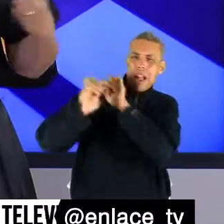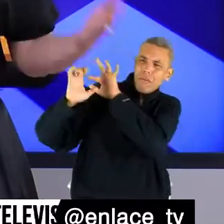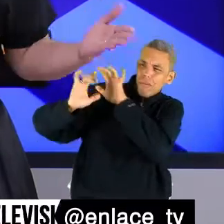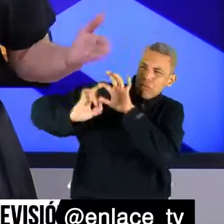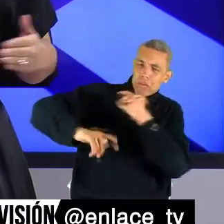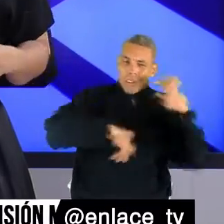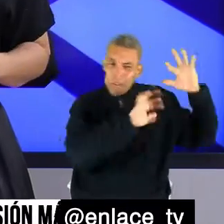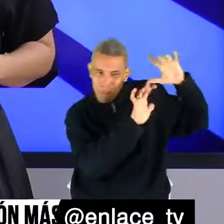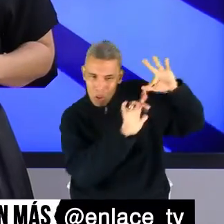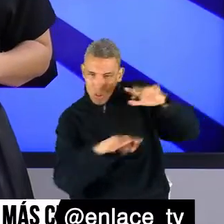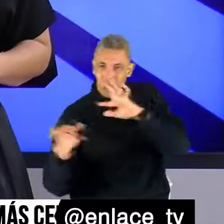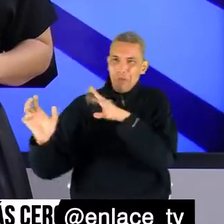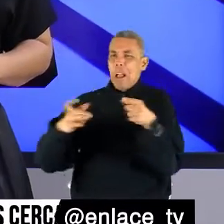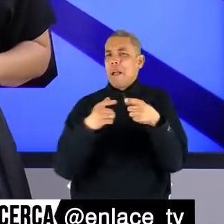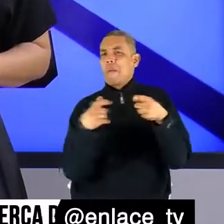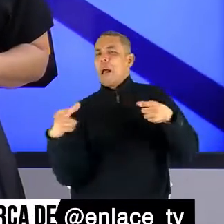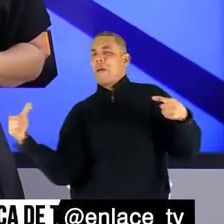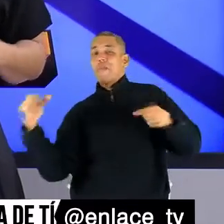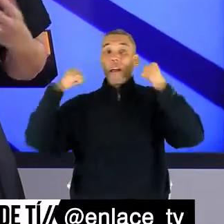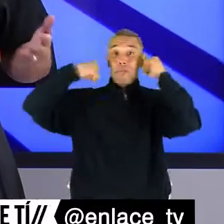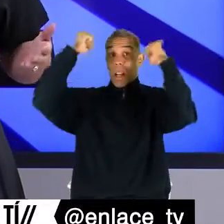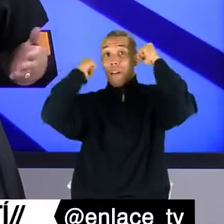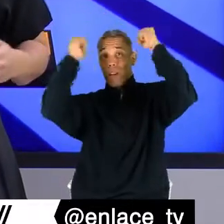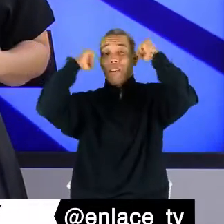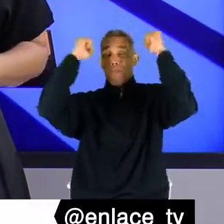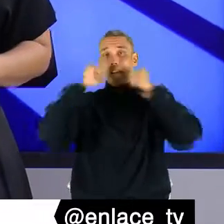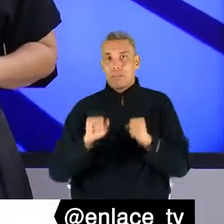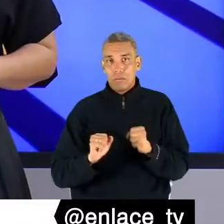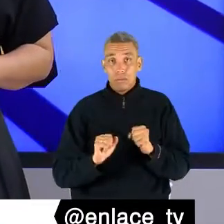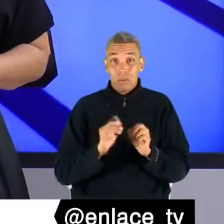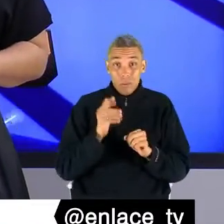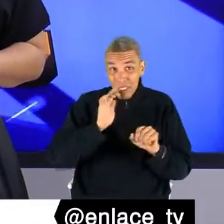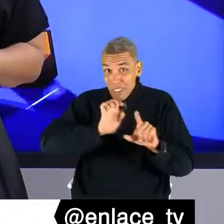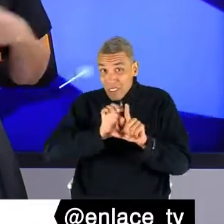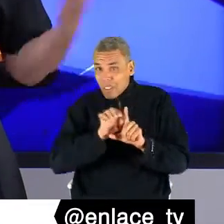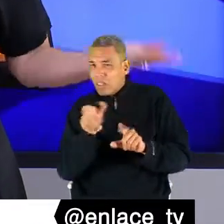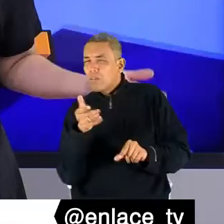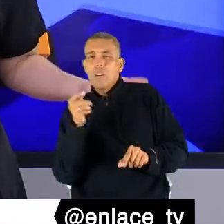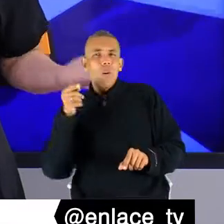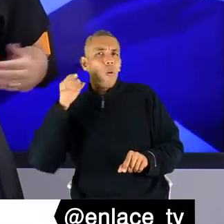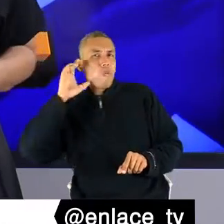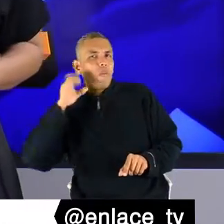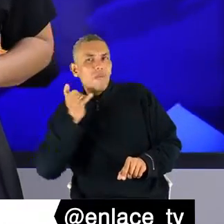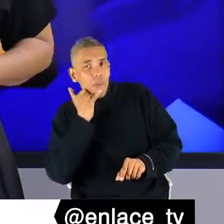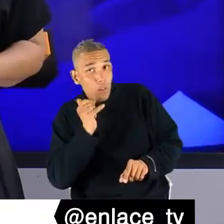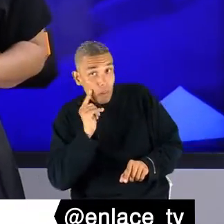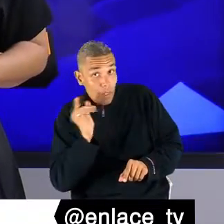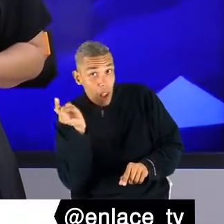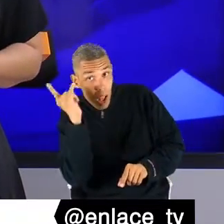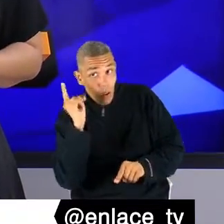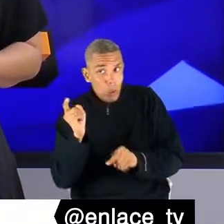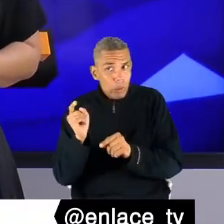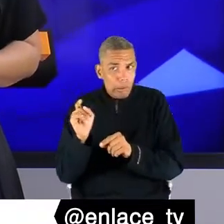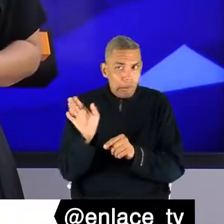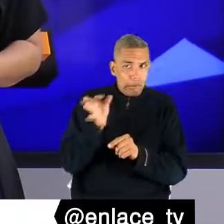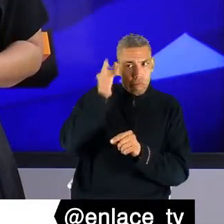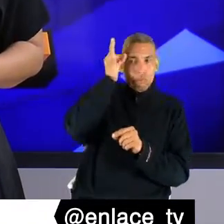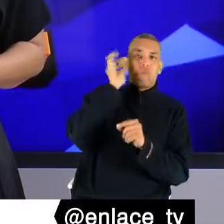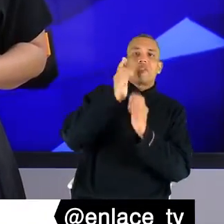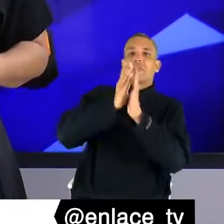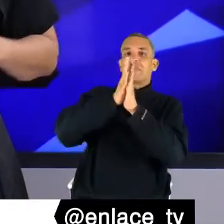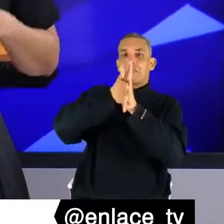se une a este paro. Estaremos muy atentos a la evolución de esta actividad. En otras noticias, se incrementan los robos